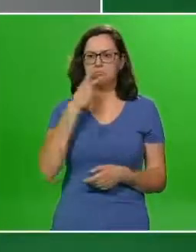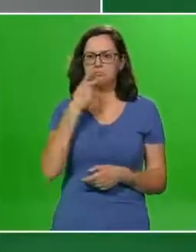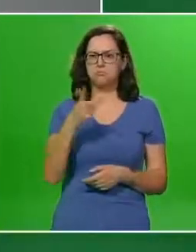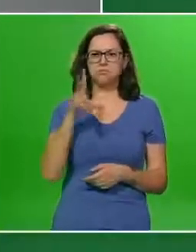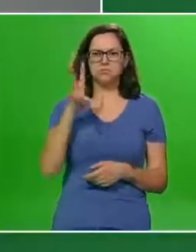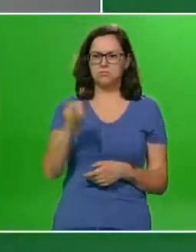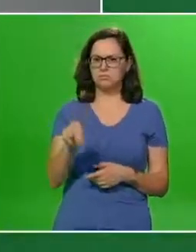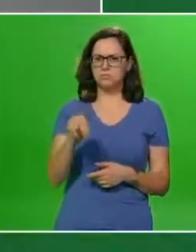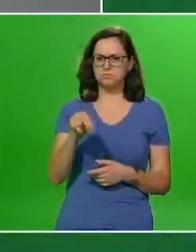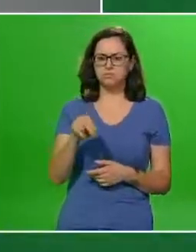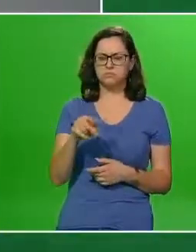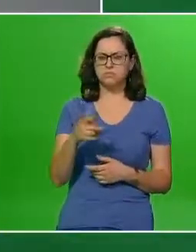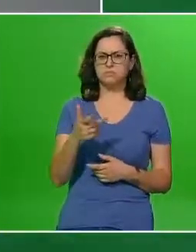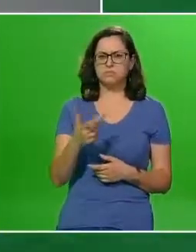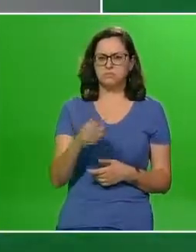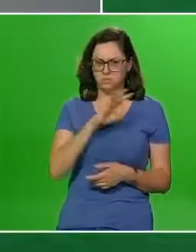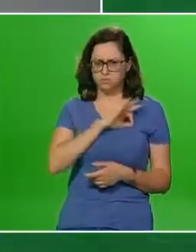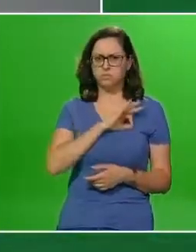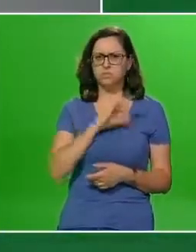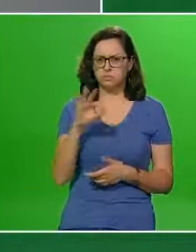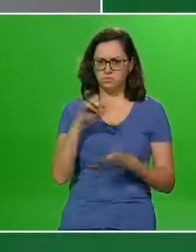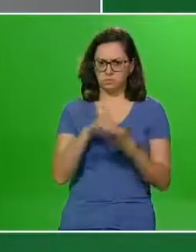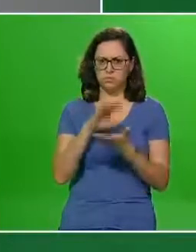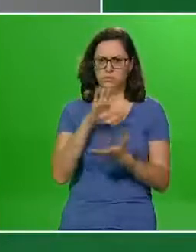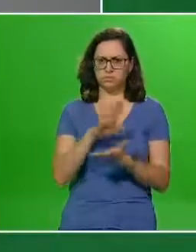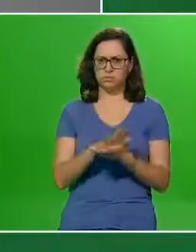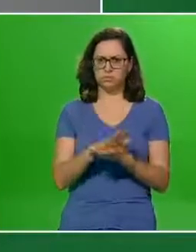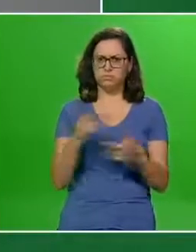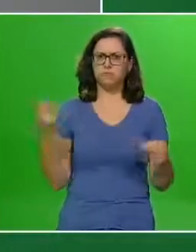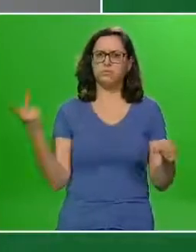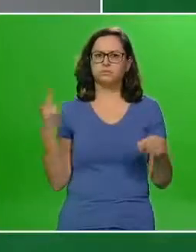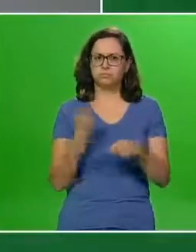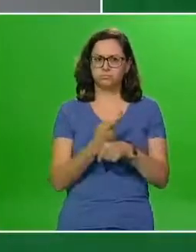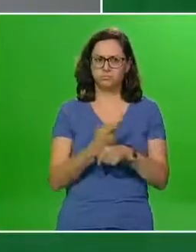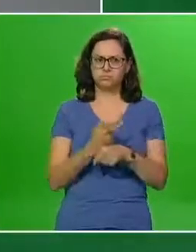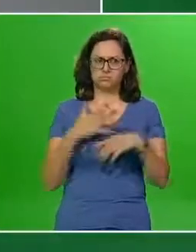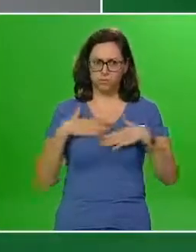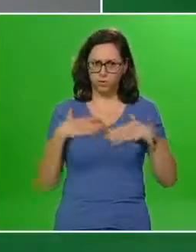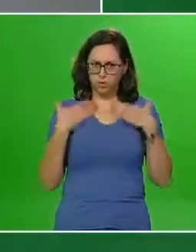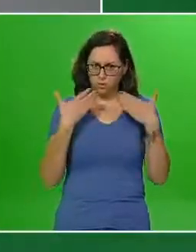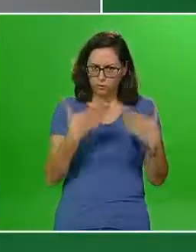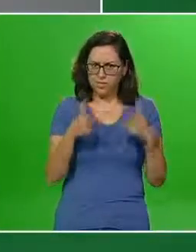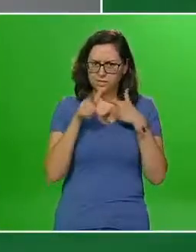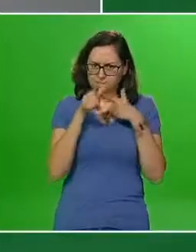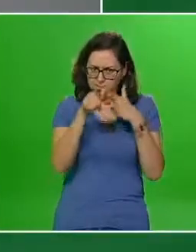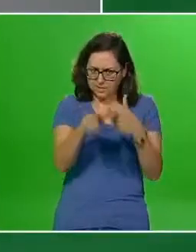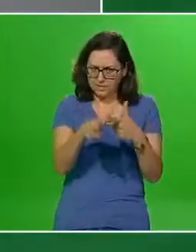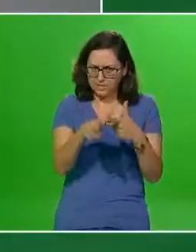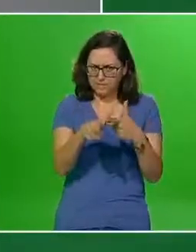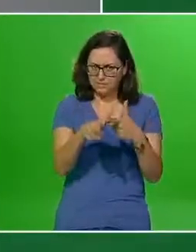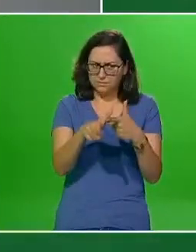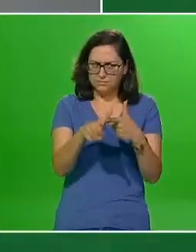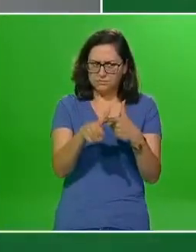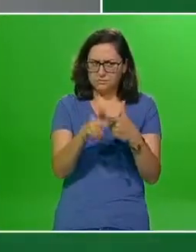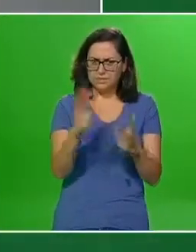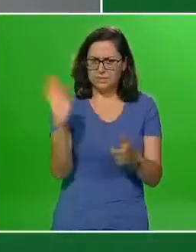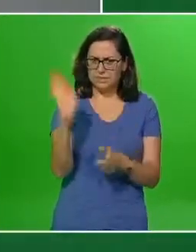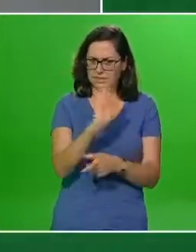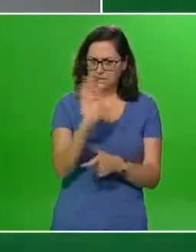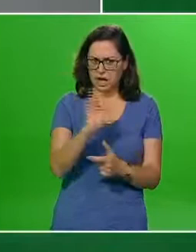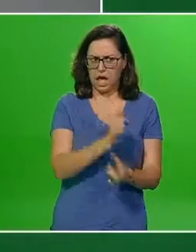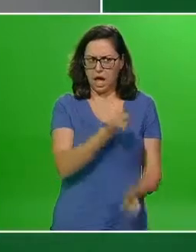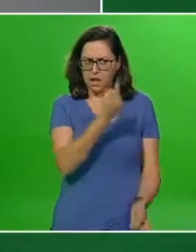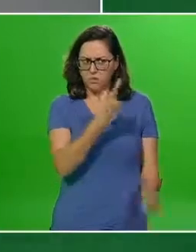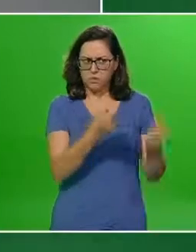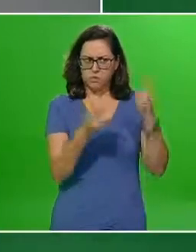válido. Entonces, saber si se va a seguir apelando a la confianza de las personas, si se sabe si tienen alguna cifra de las mujeres que